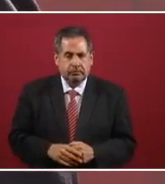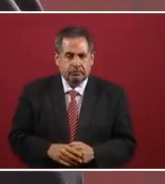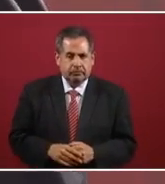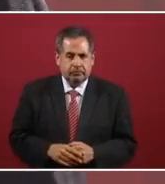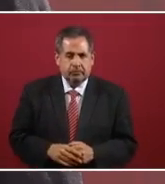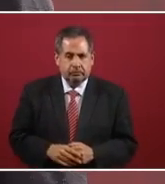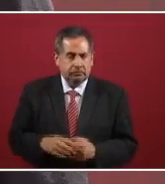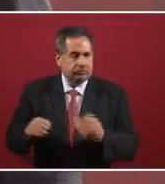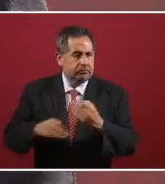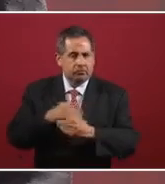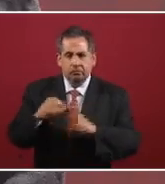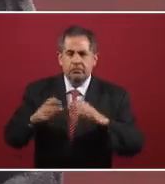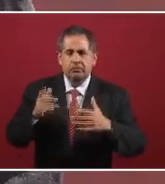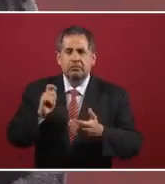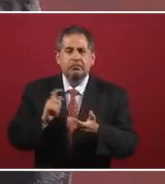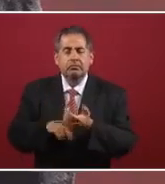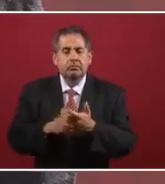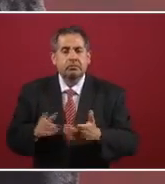todo se hace